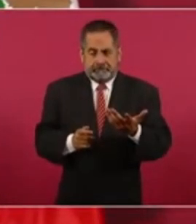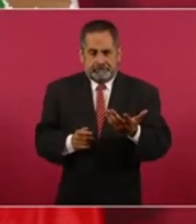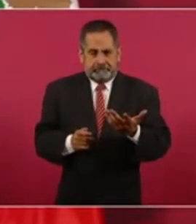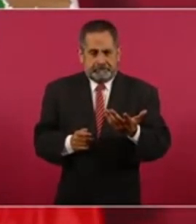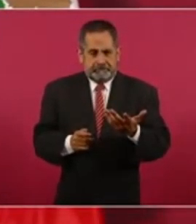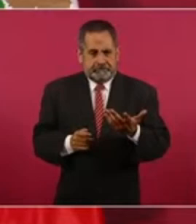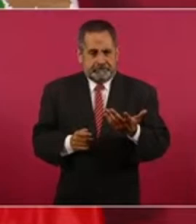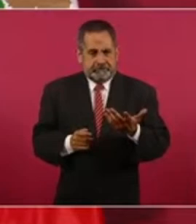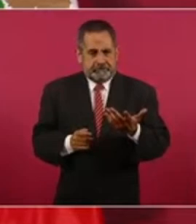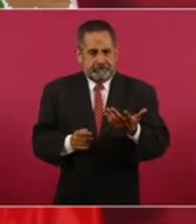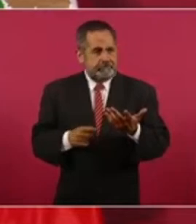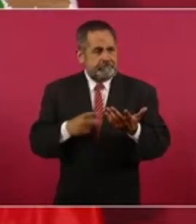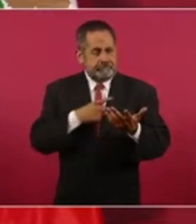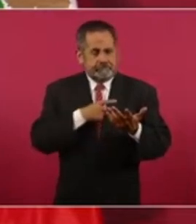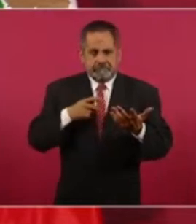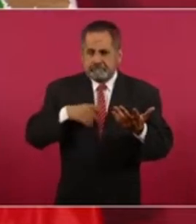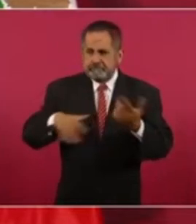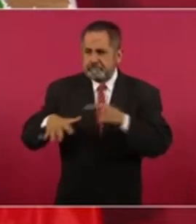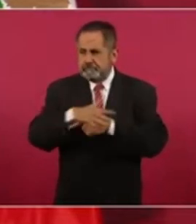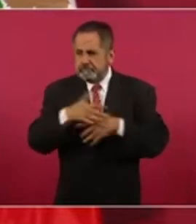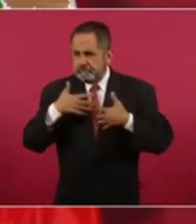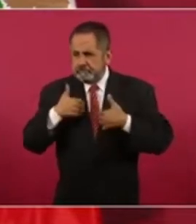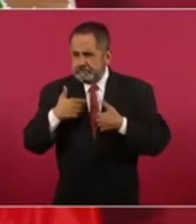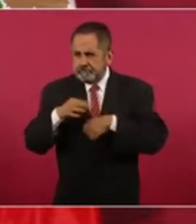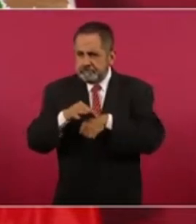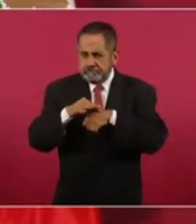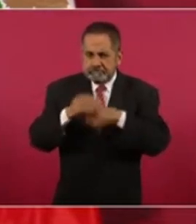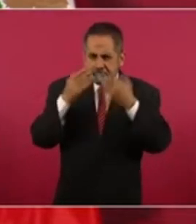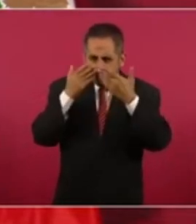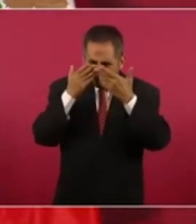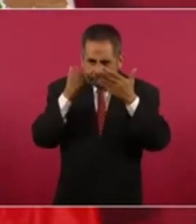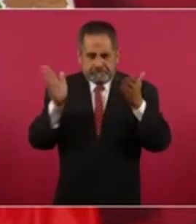entender la realidad y entender a otros,